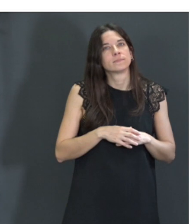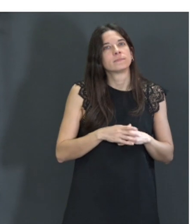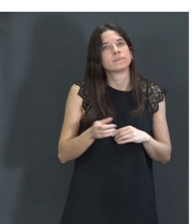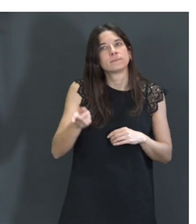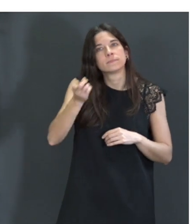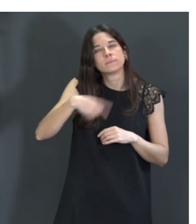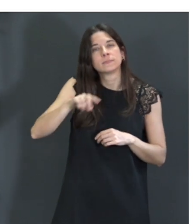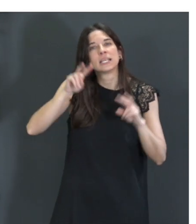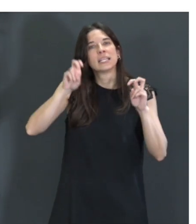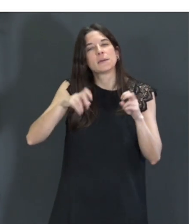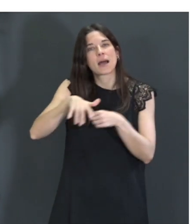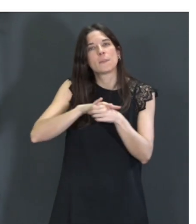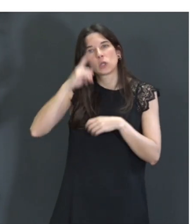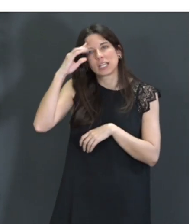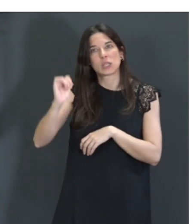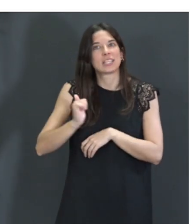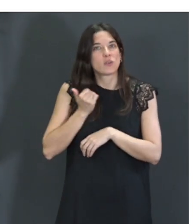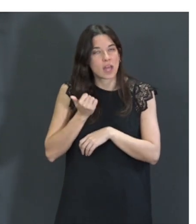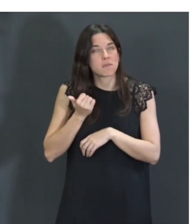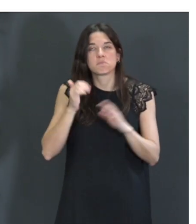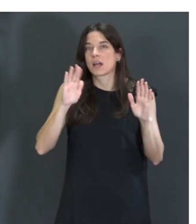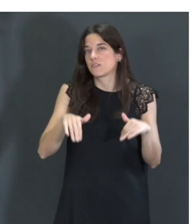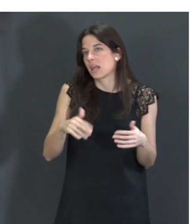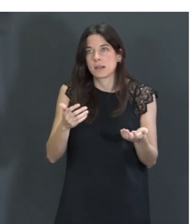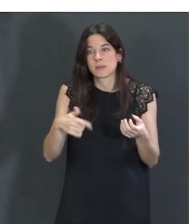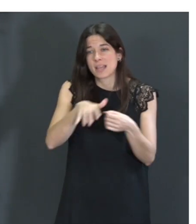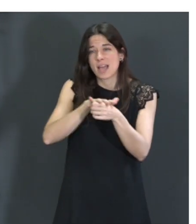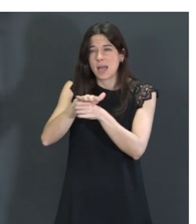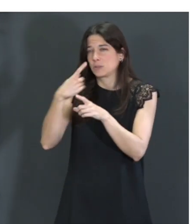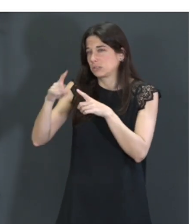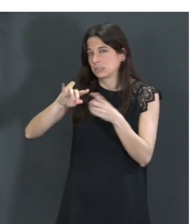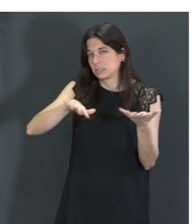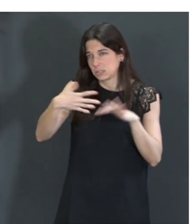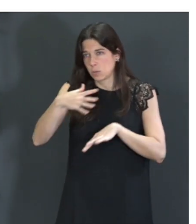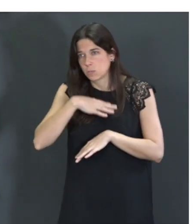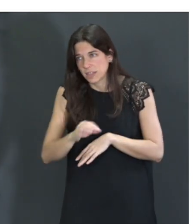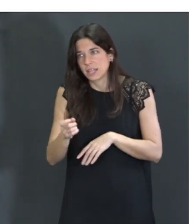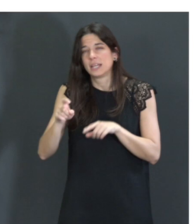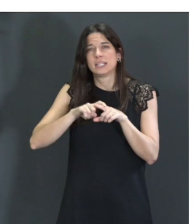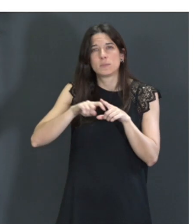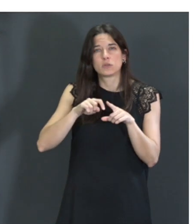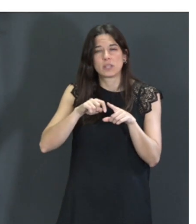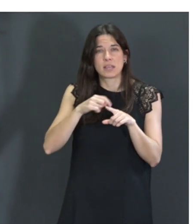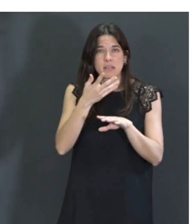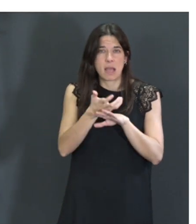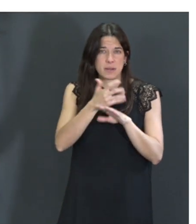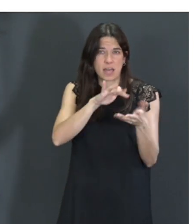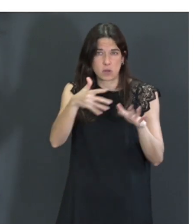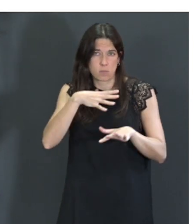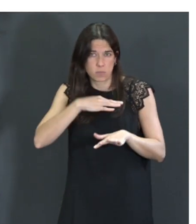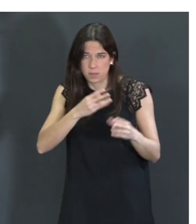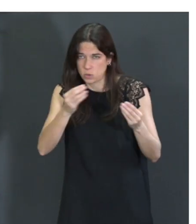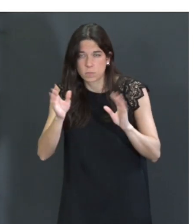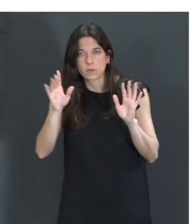de inteligencia artificial al final se puede aplicar a muchos ámbitos, muchos tipos de aplicaciones, pero bueno, una línea de trabajo